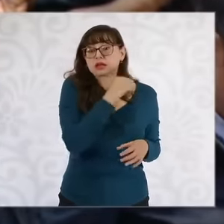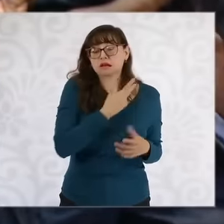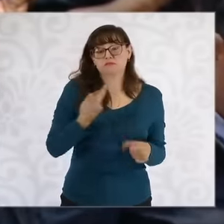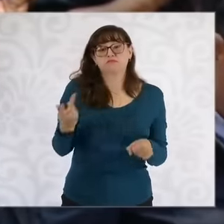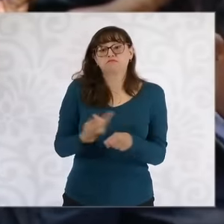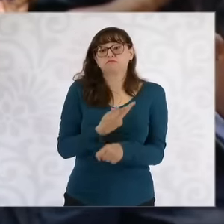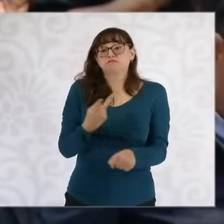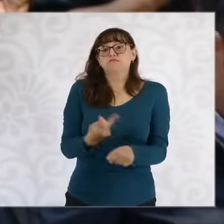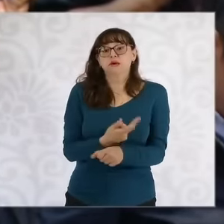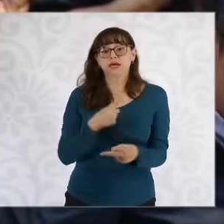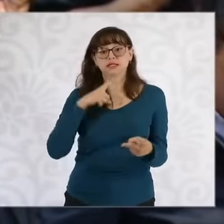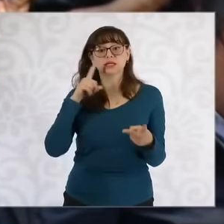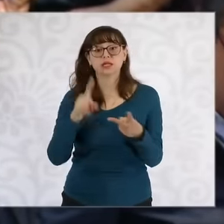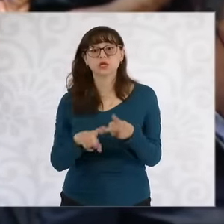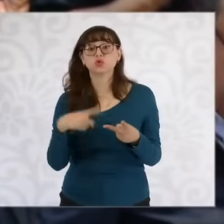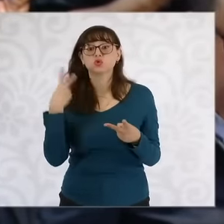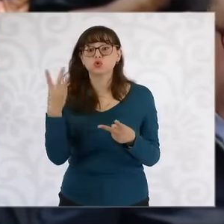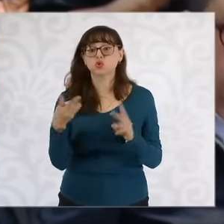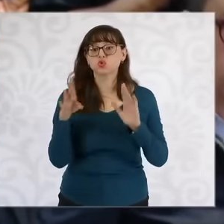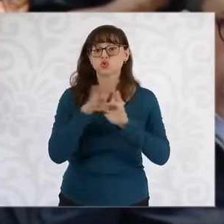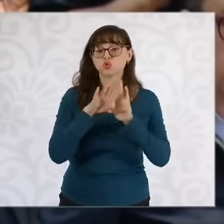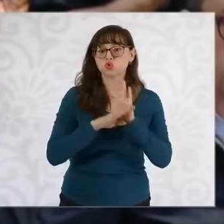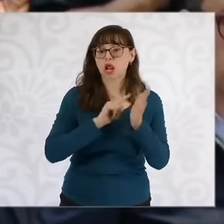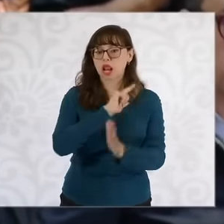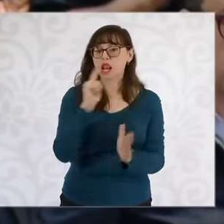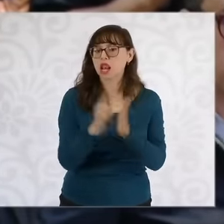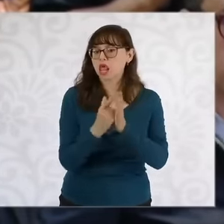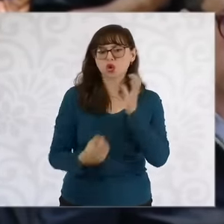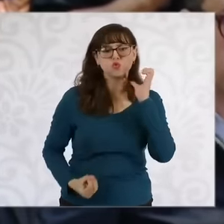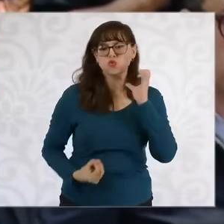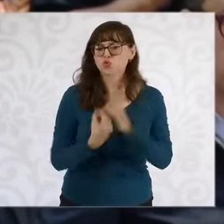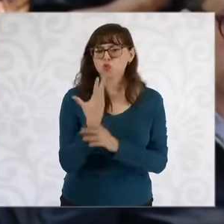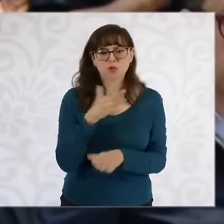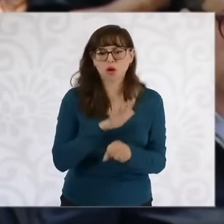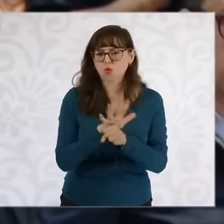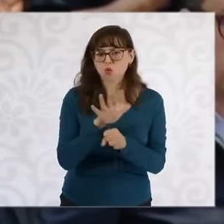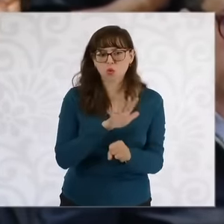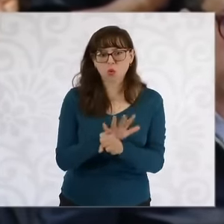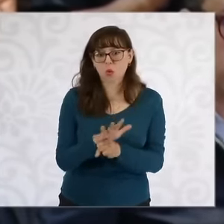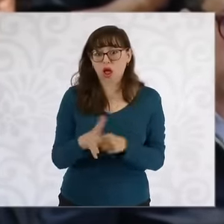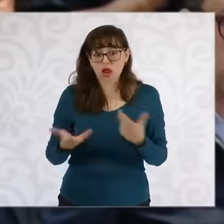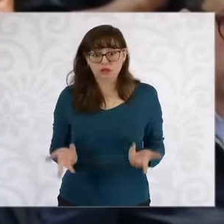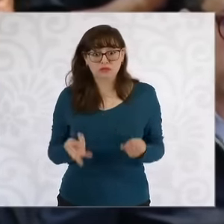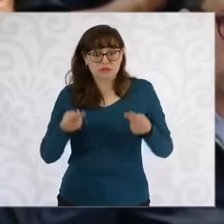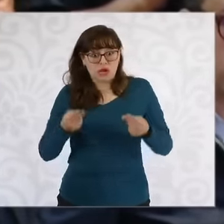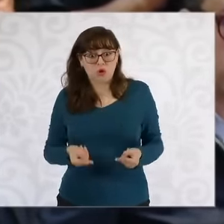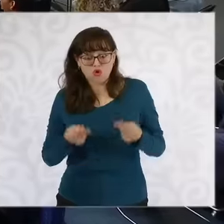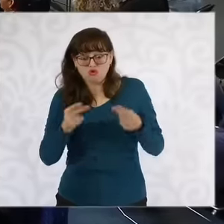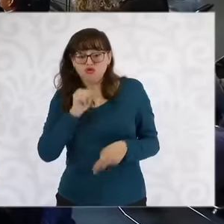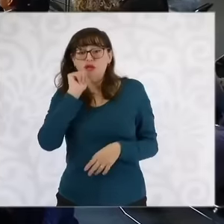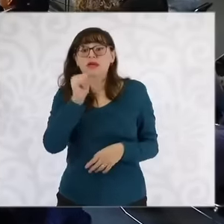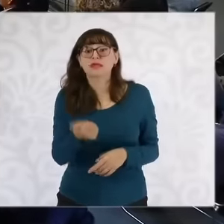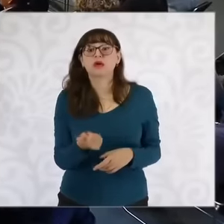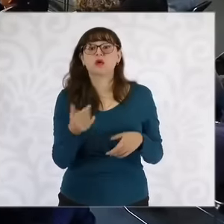sería su marco jurídico y cómo influiría las concesiones no comerciales?